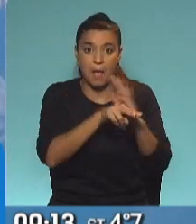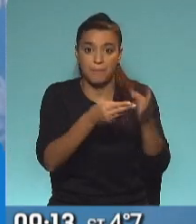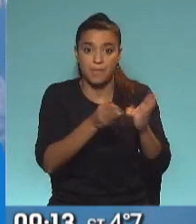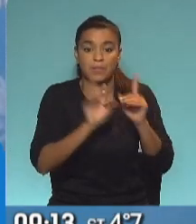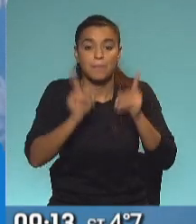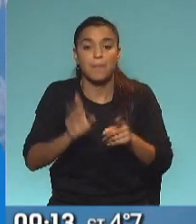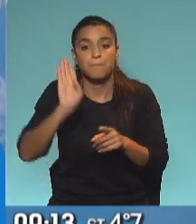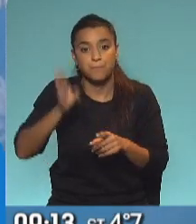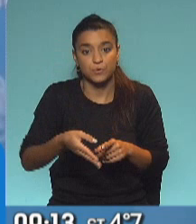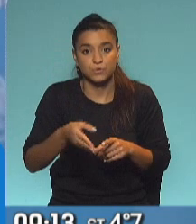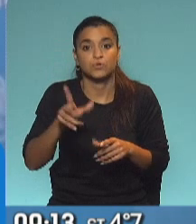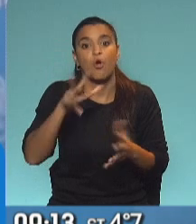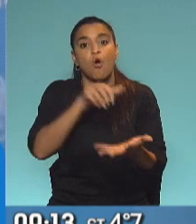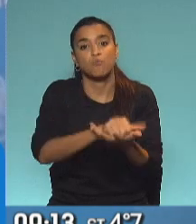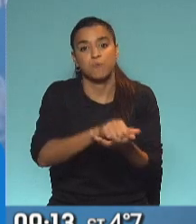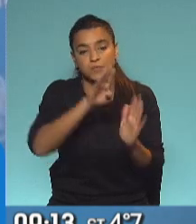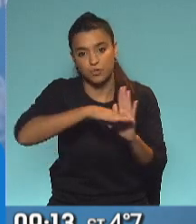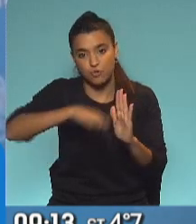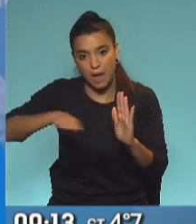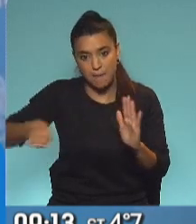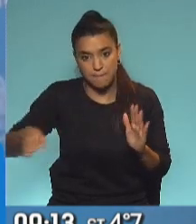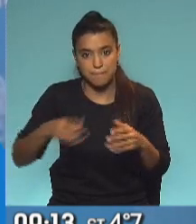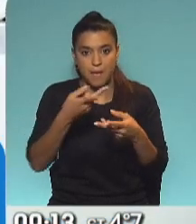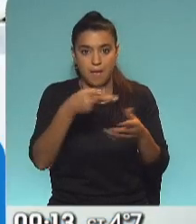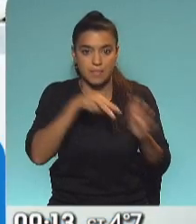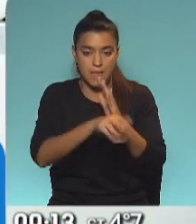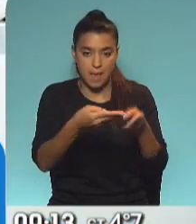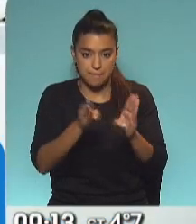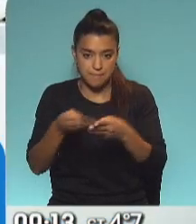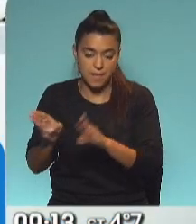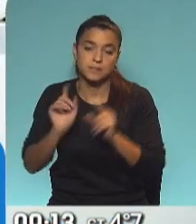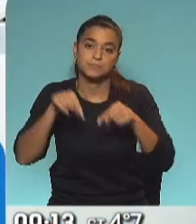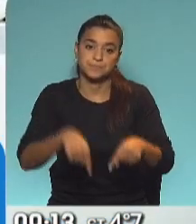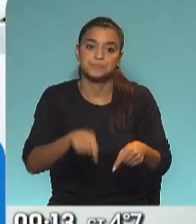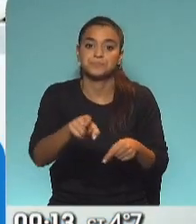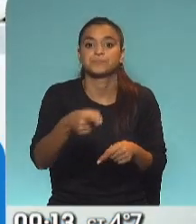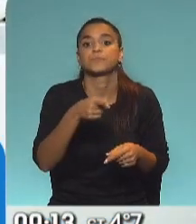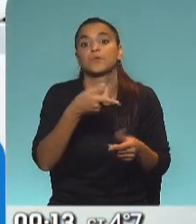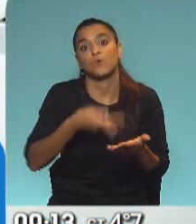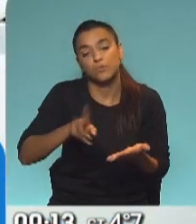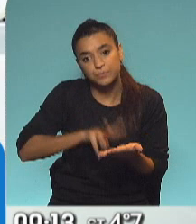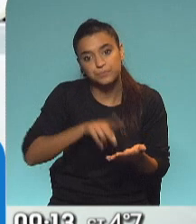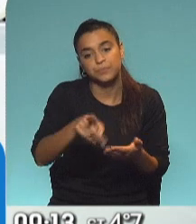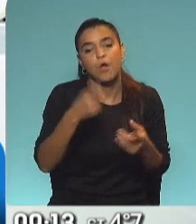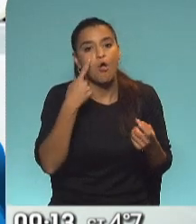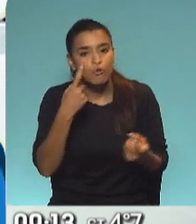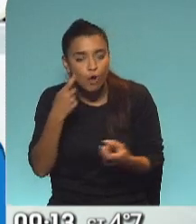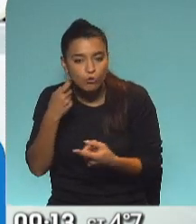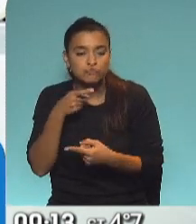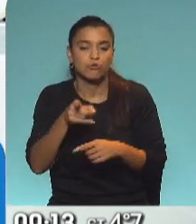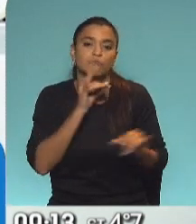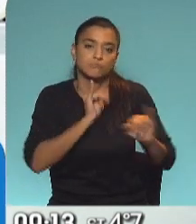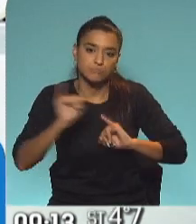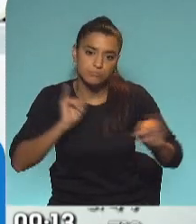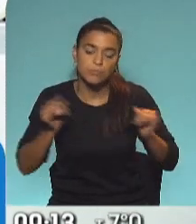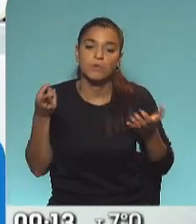en el porcentaje de ocupación de las terapias. En ese sentido, nuevamente el monitoreo de ese indicador,